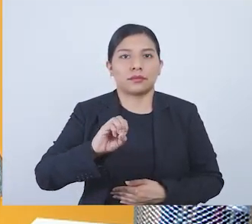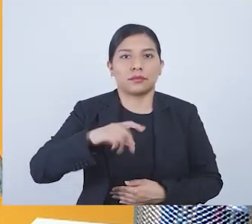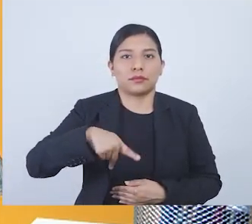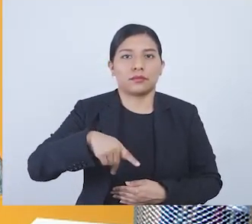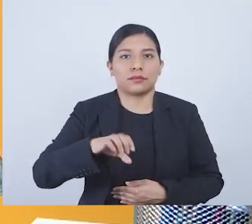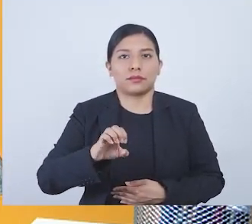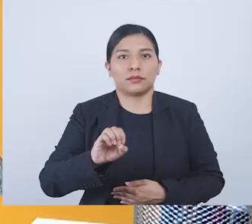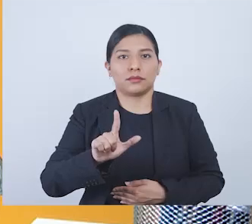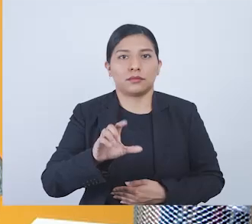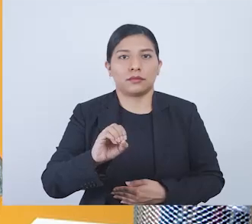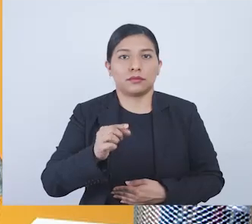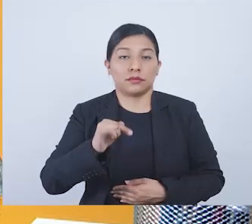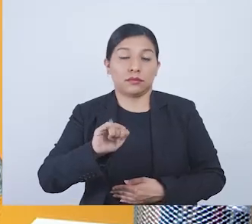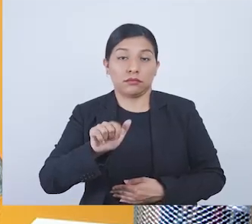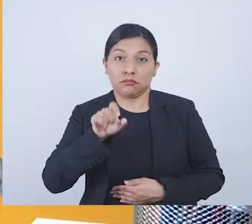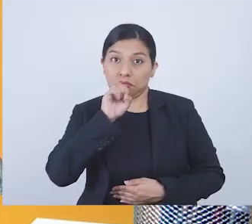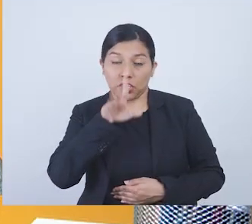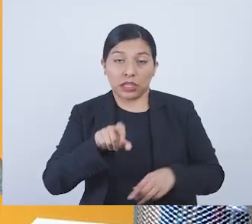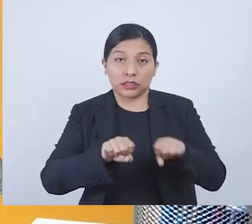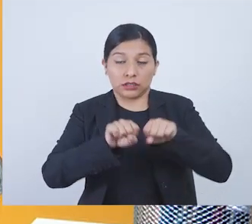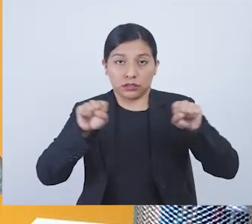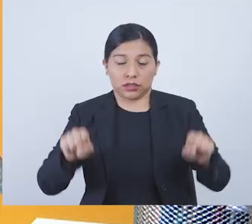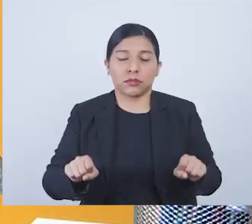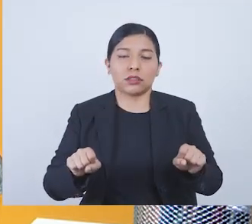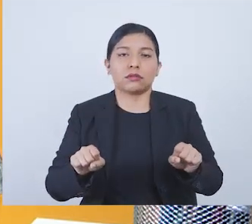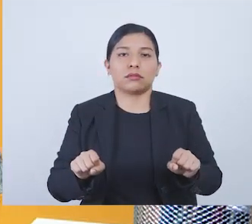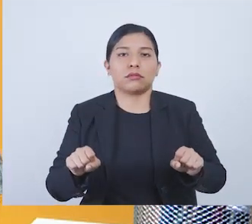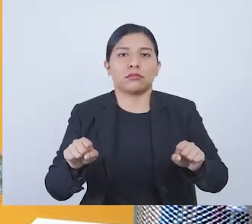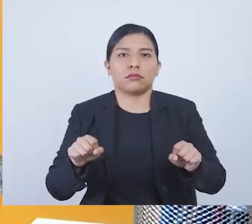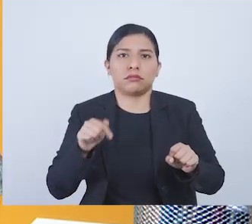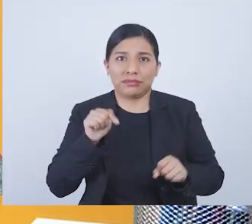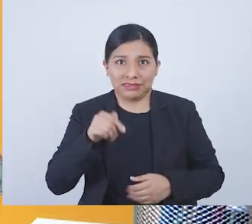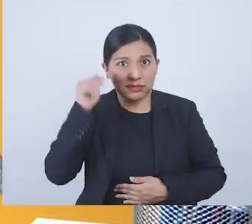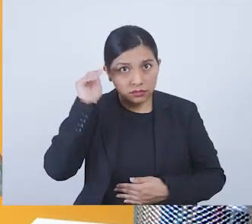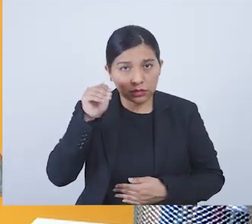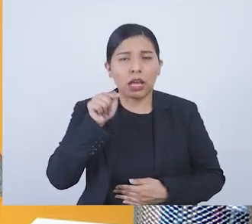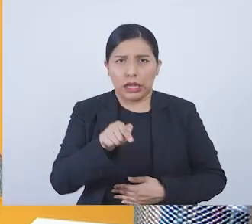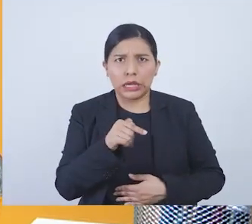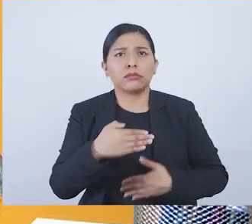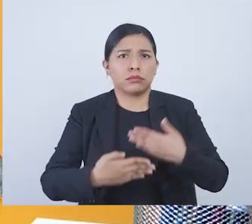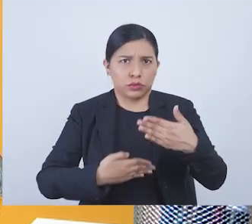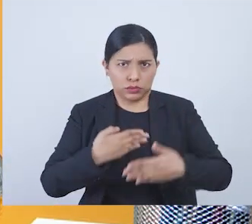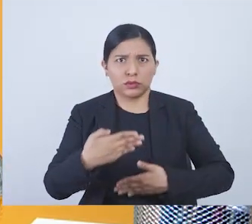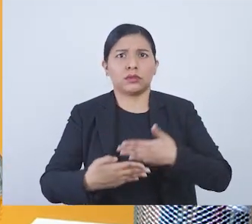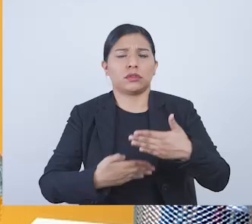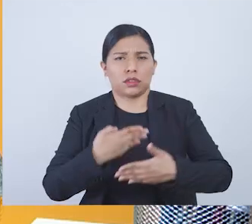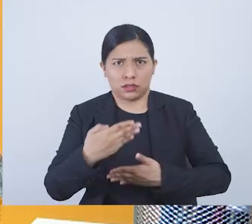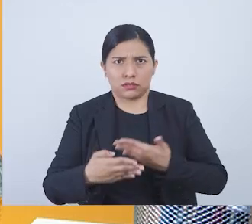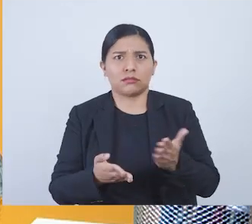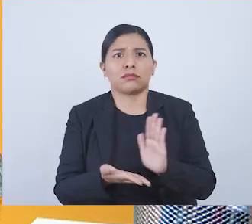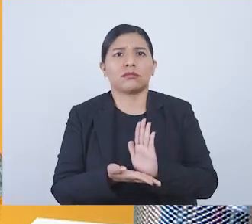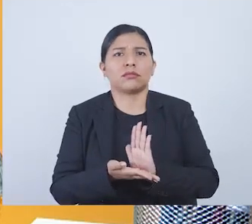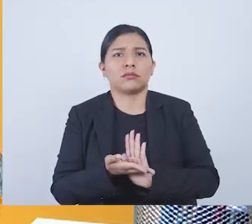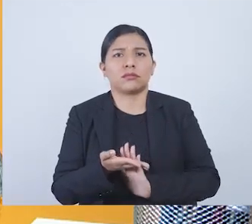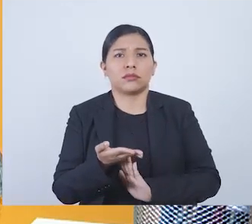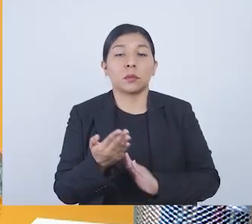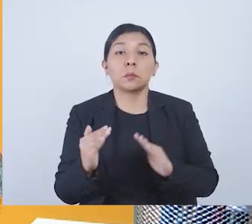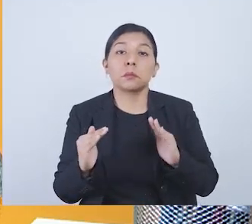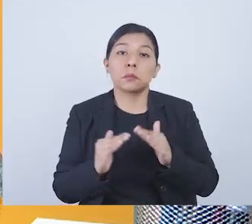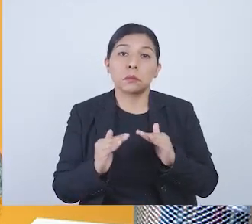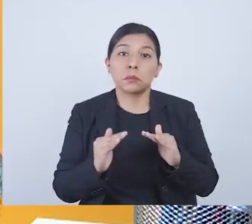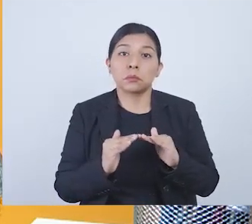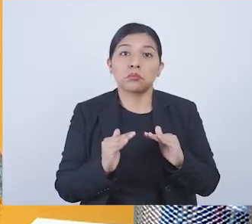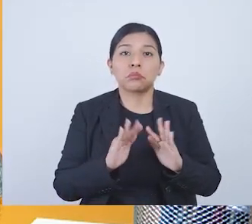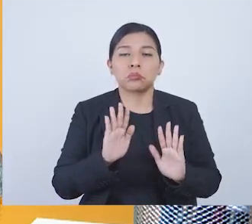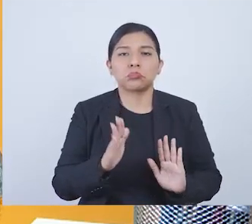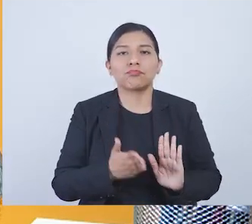escolarizado ya sistemáticamente los niños de la parvularia están en ese proceso de crecimiento, pero que también pueden estar en el proceso